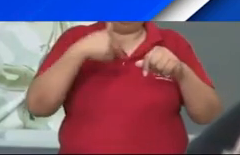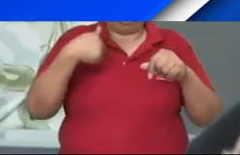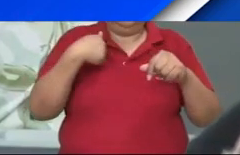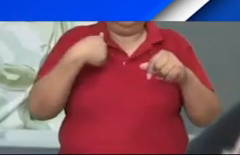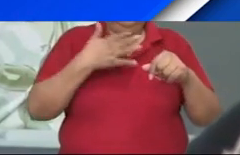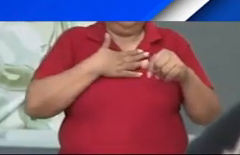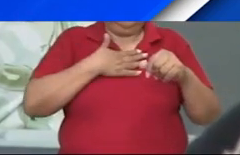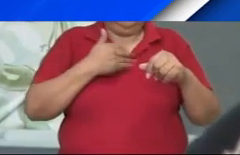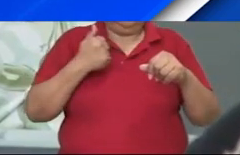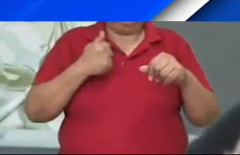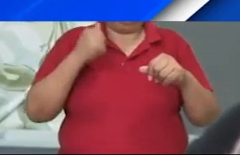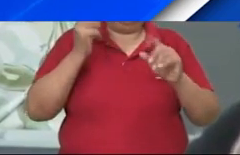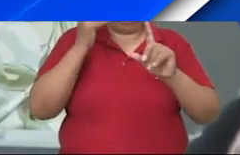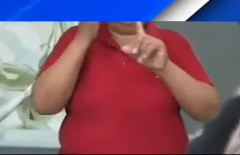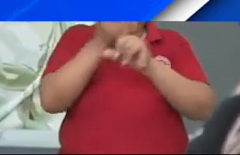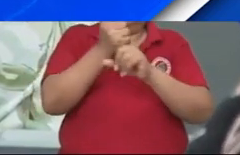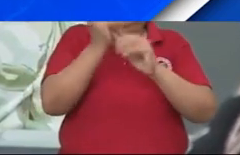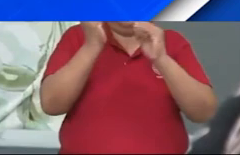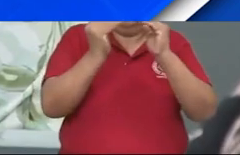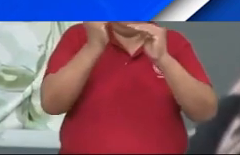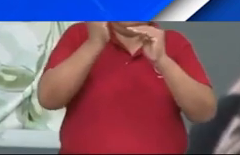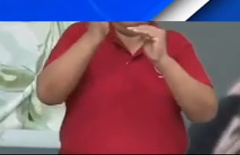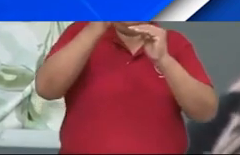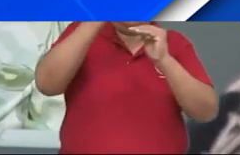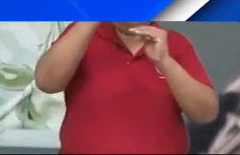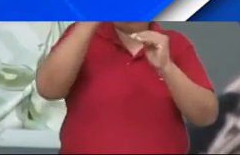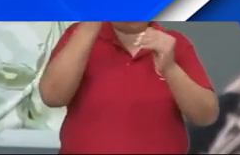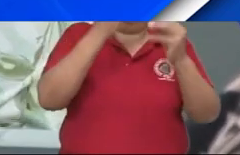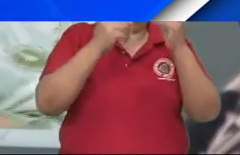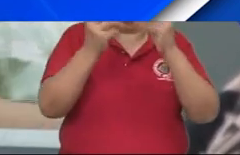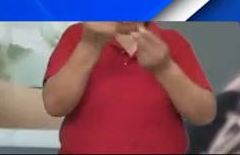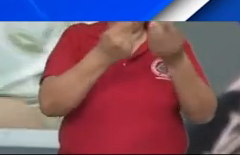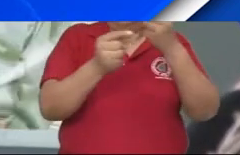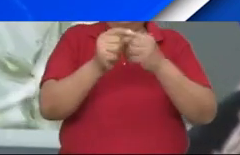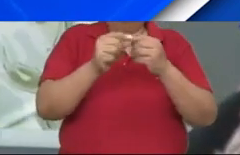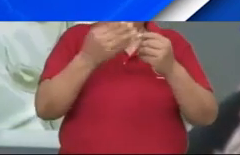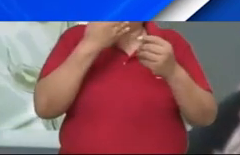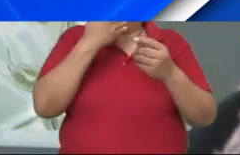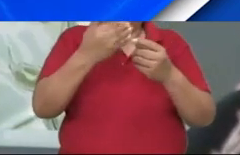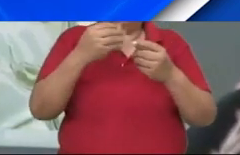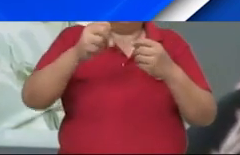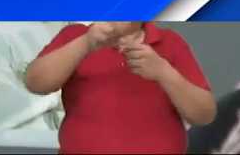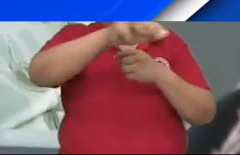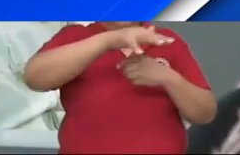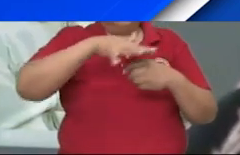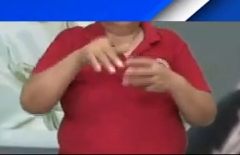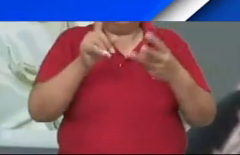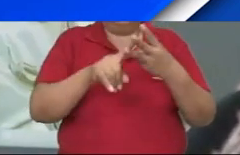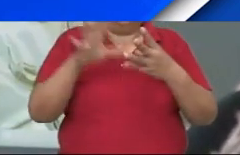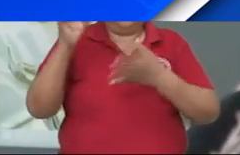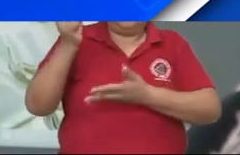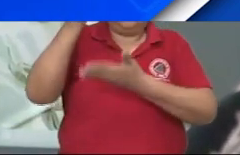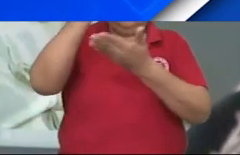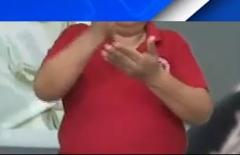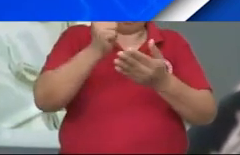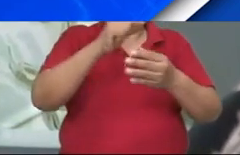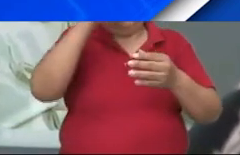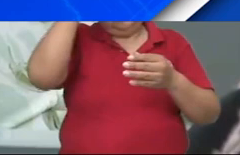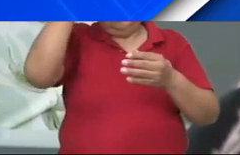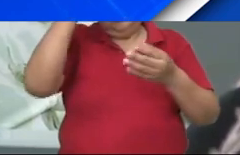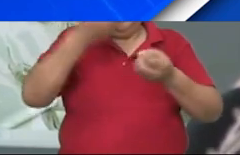permitido lograr el crecimiento económico, bienestar social, la inversión